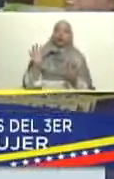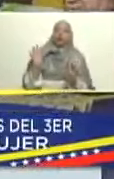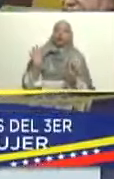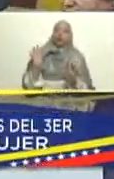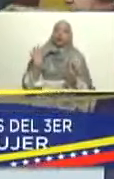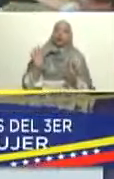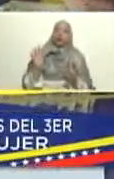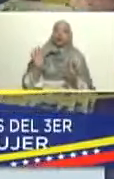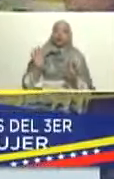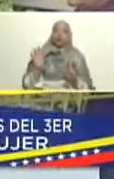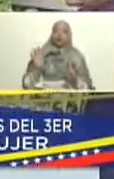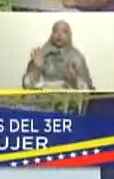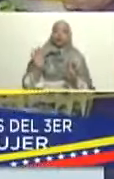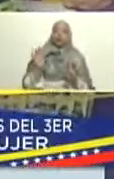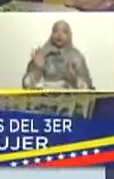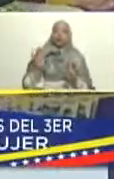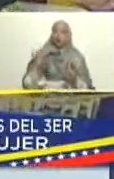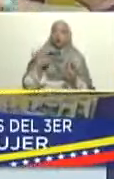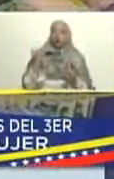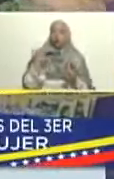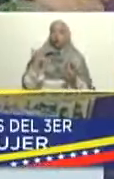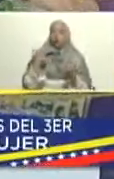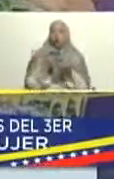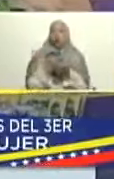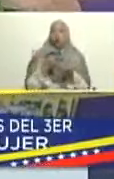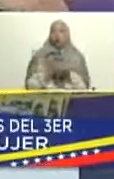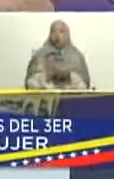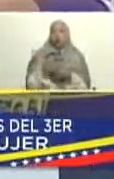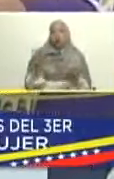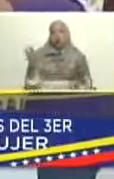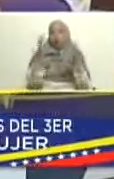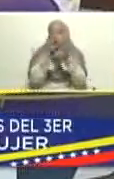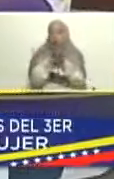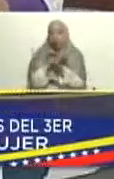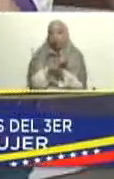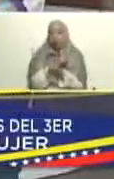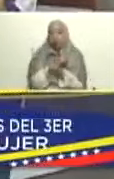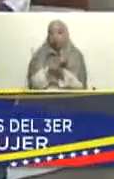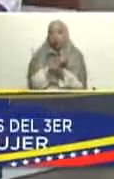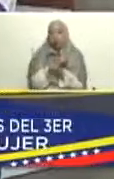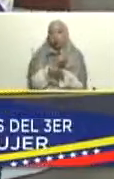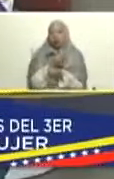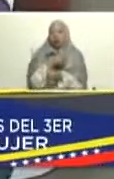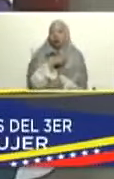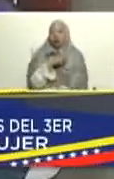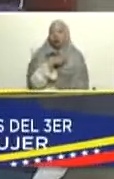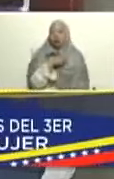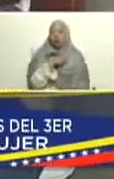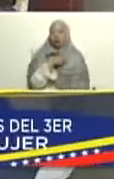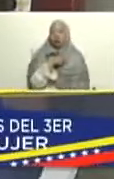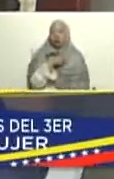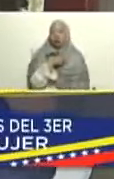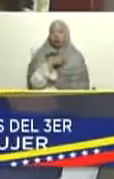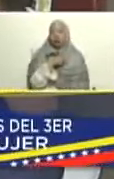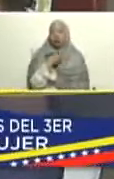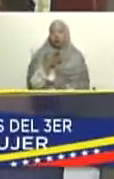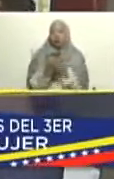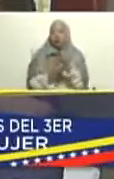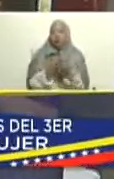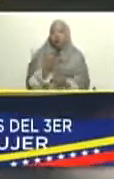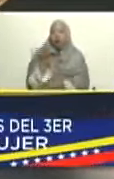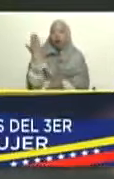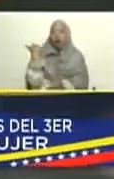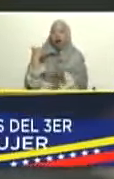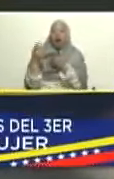impresionantes. Y se lo intervengo también como quiera. Este lo inventé anoche, que así como... No puede ser. Como lo hacían nuestros